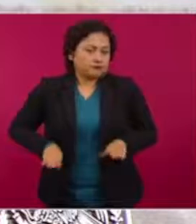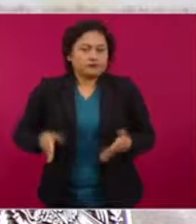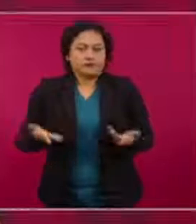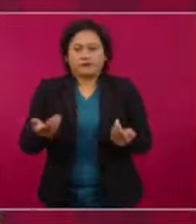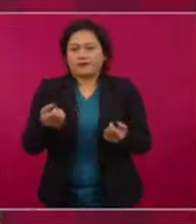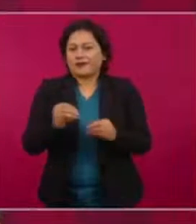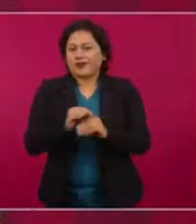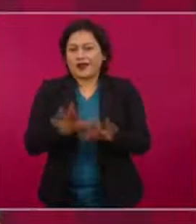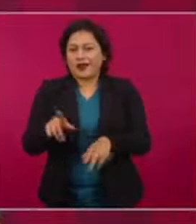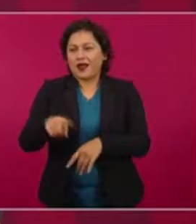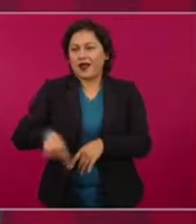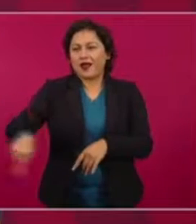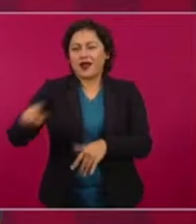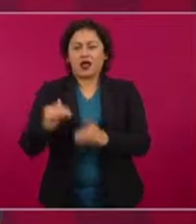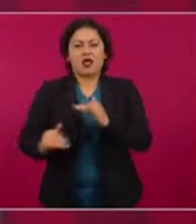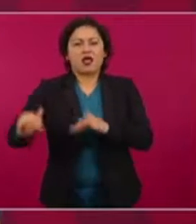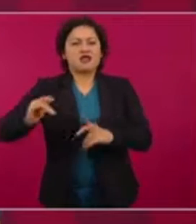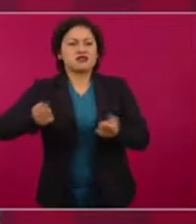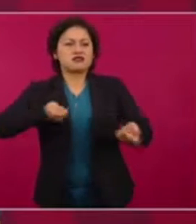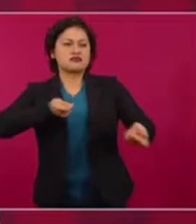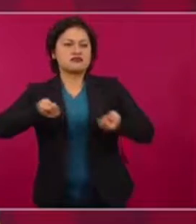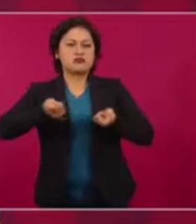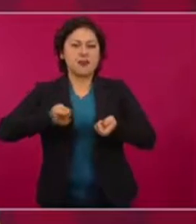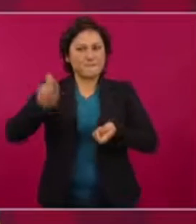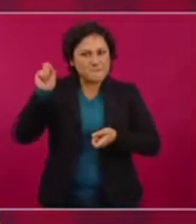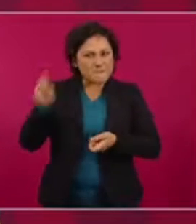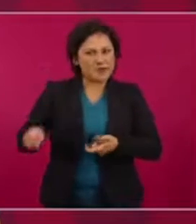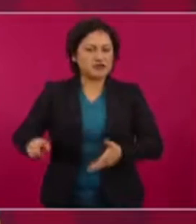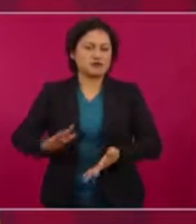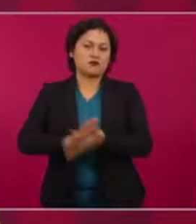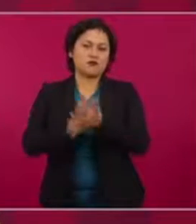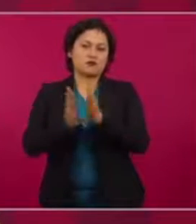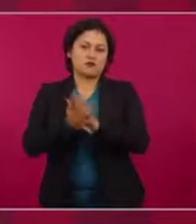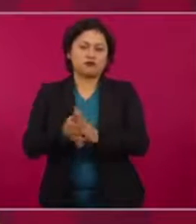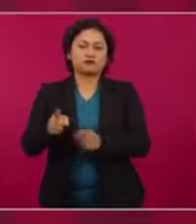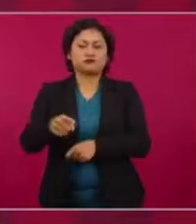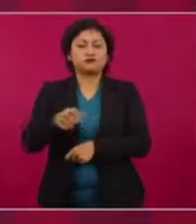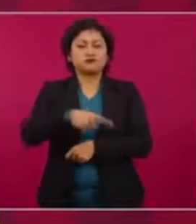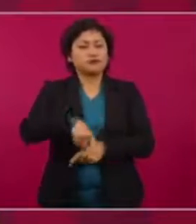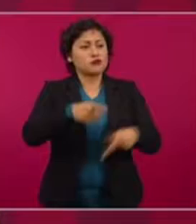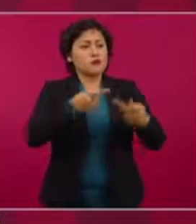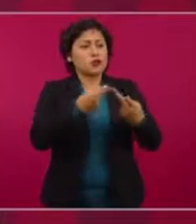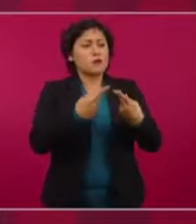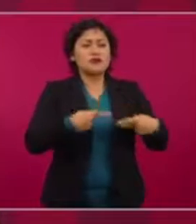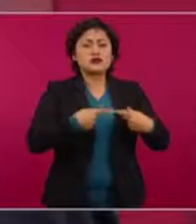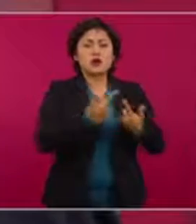oligarquía de ese entonces, los fifís